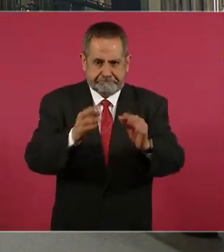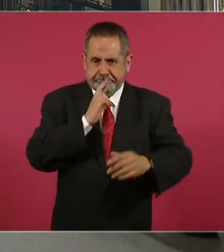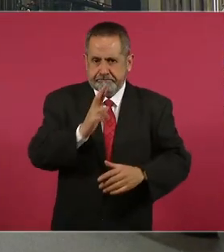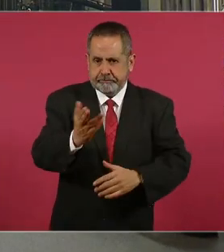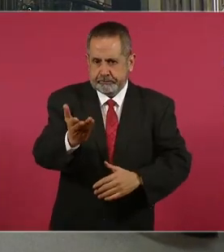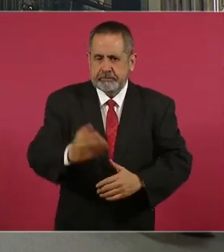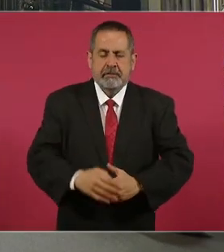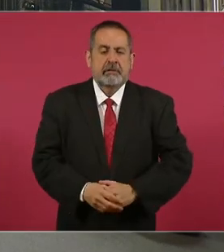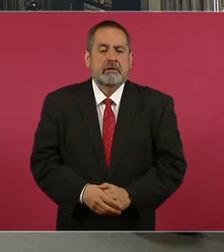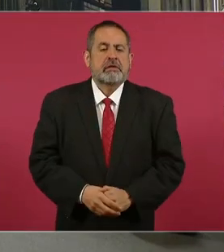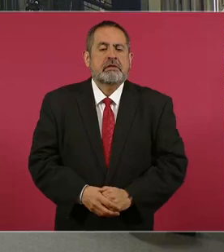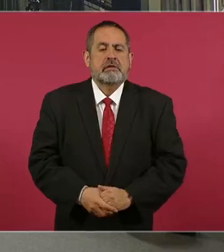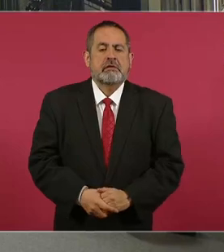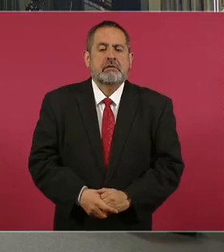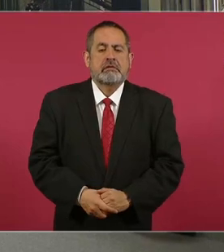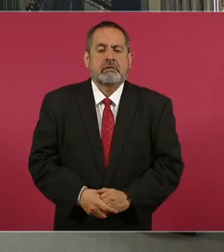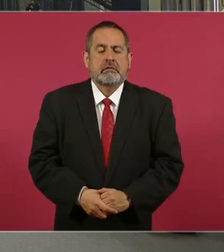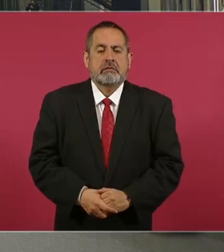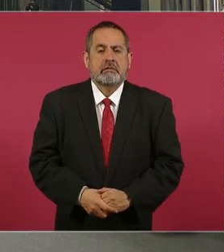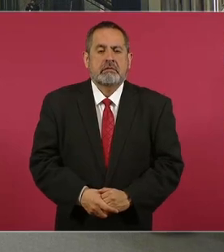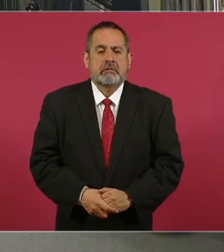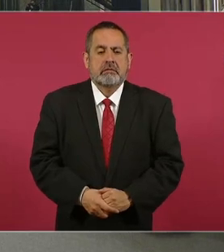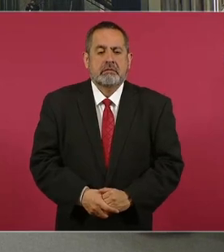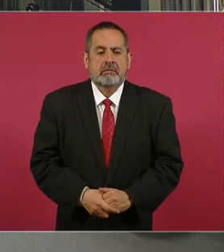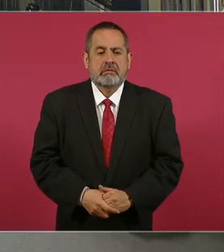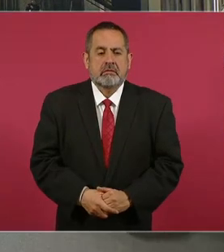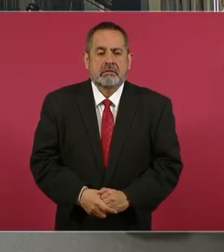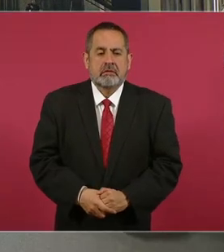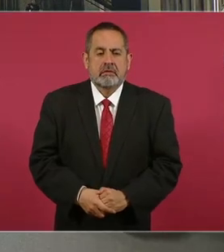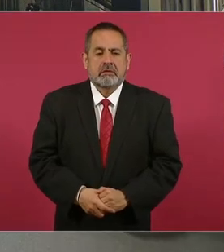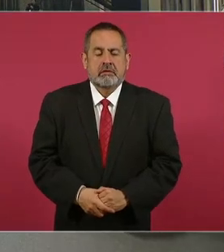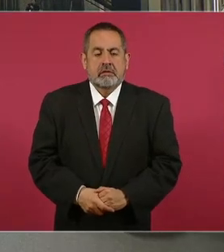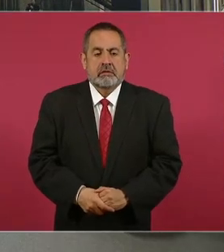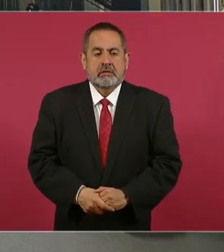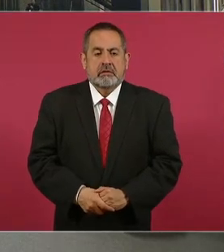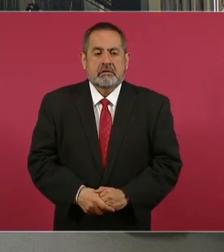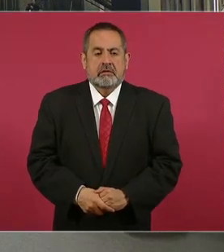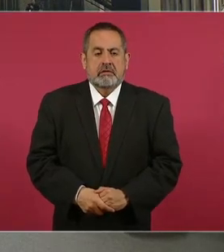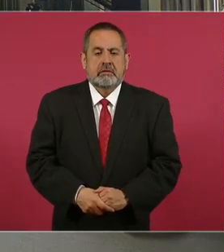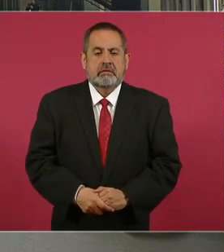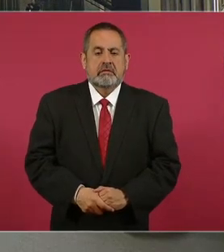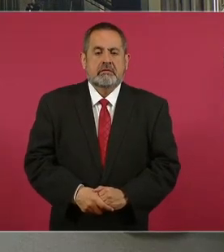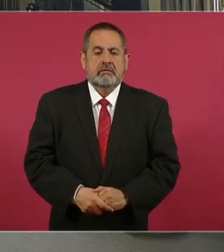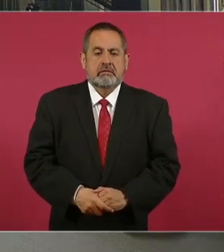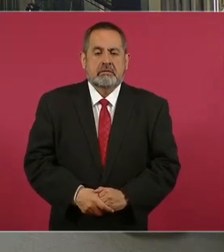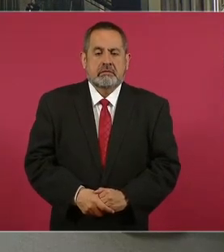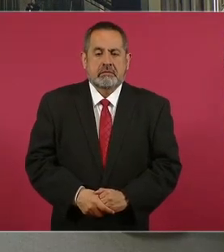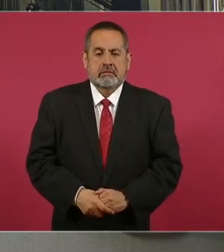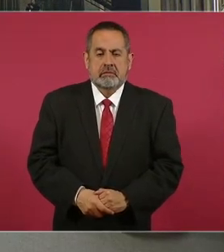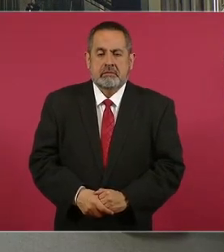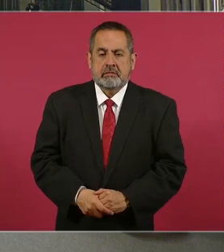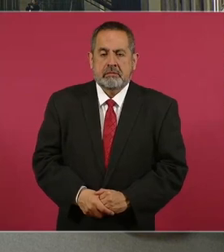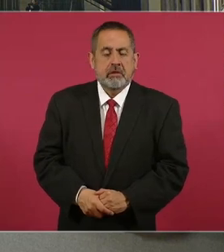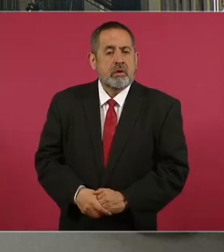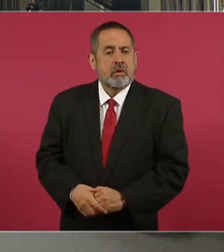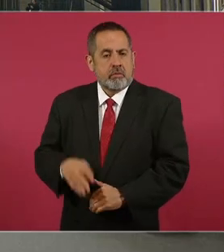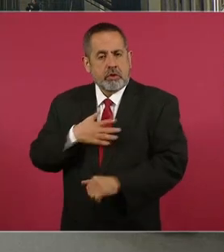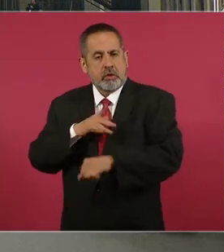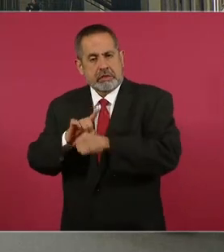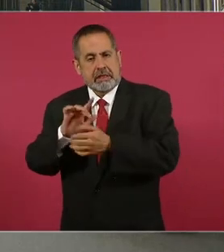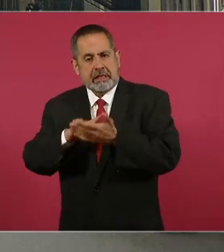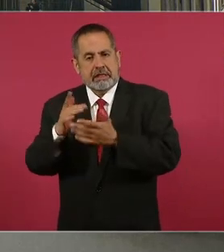Gracias. Gracias, presidente. Buenos días. Dalila Escobar, de